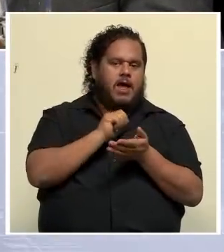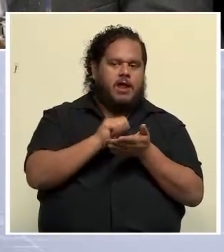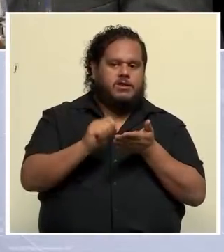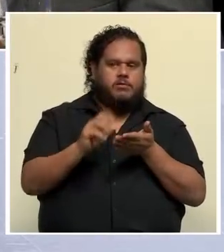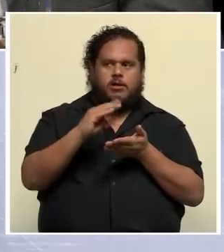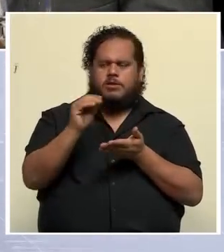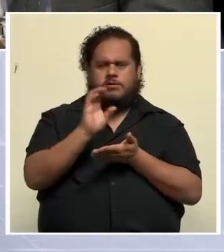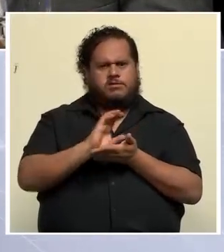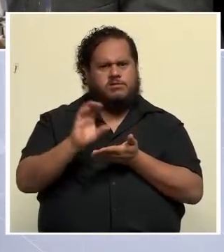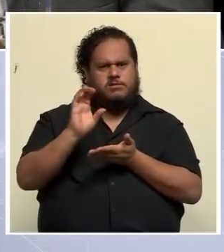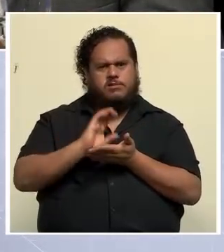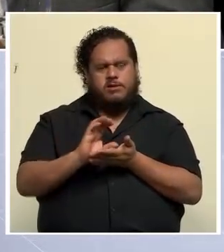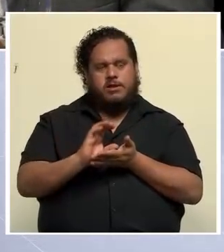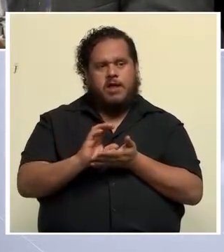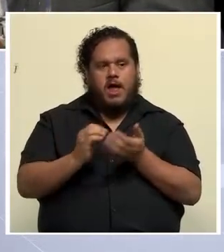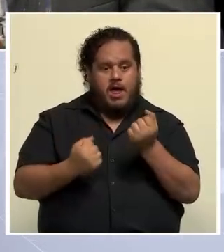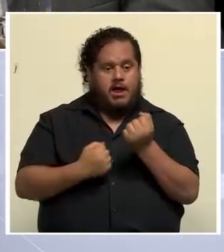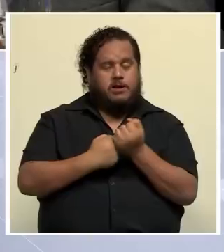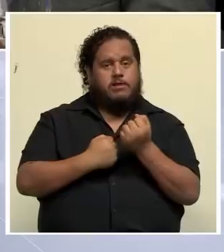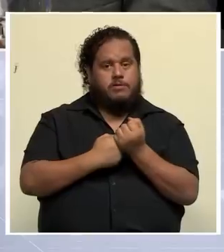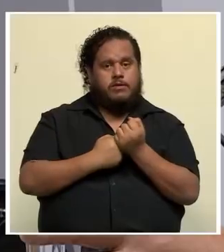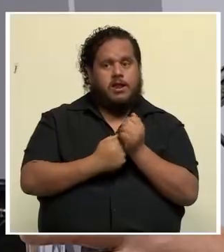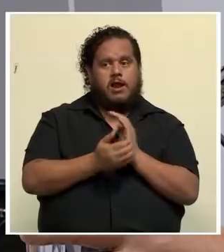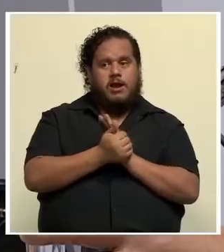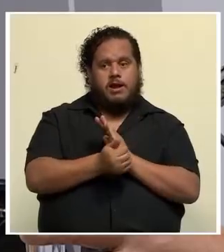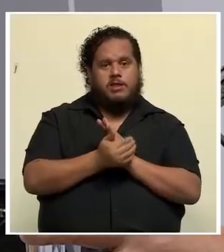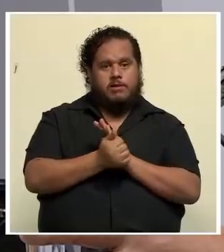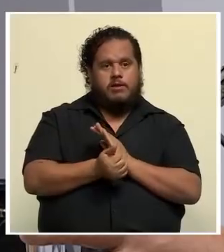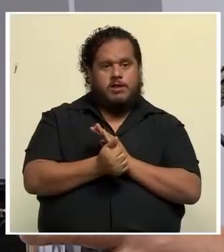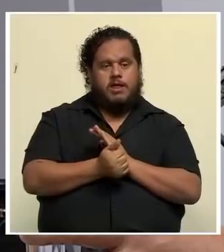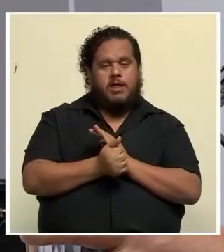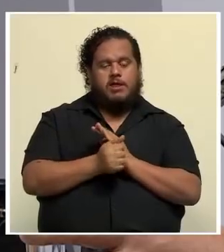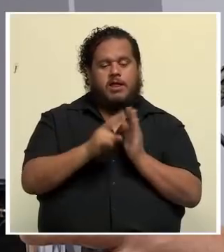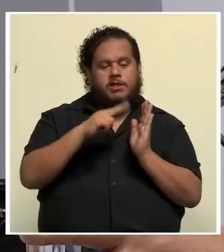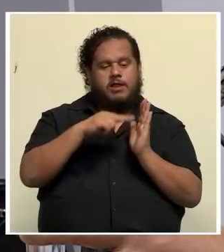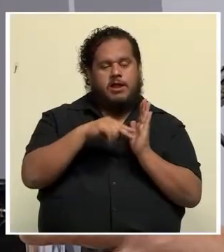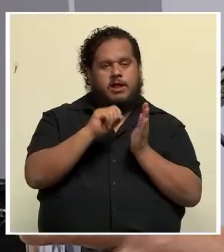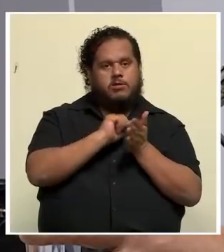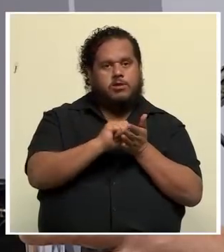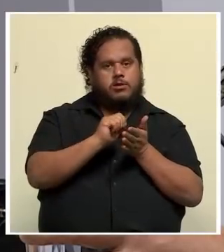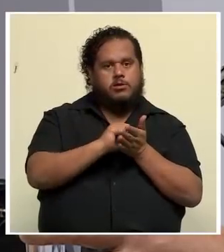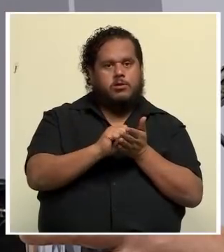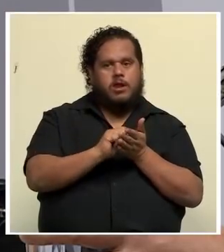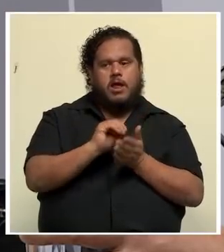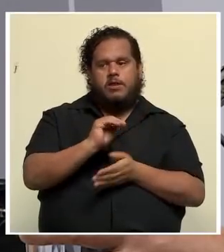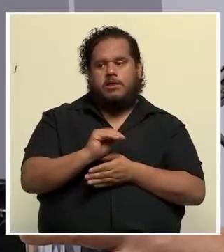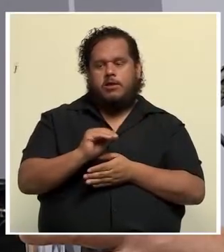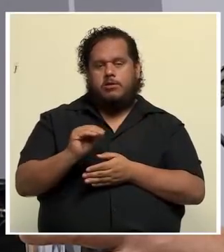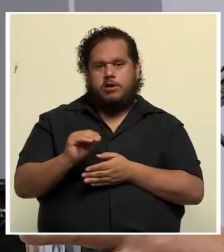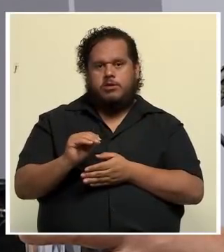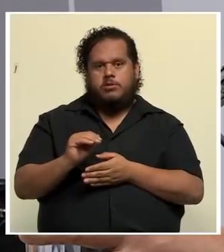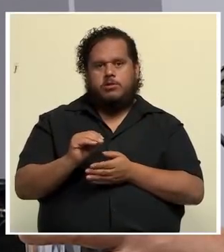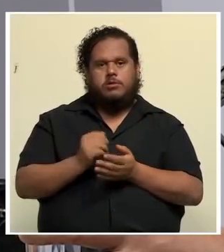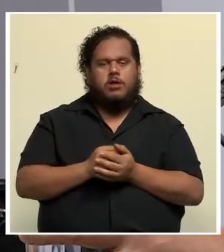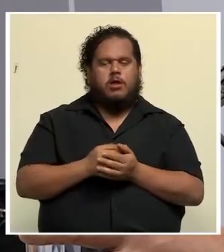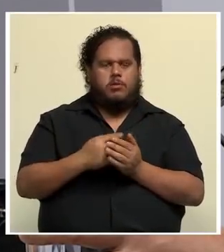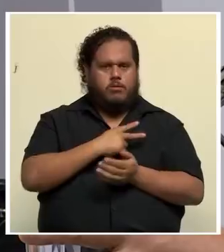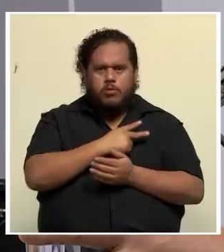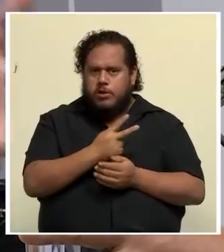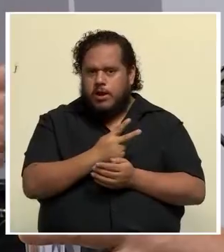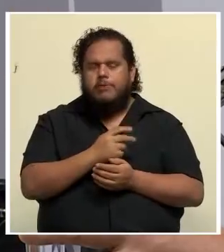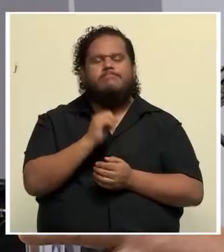los colegios a reforzar las habilidades de lectoescritura de las niñas y de los niños.